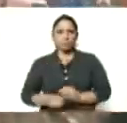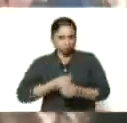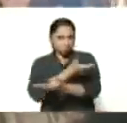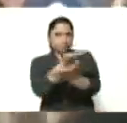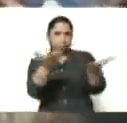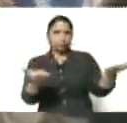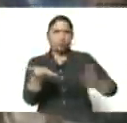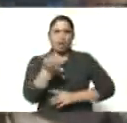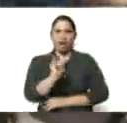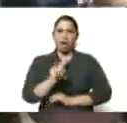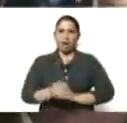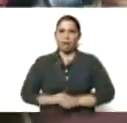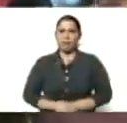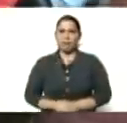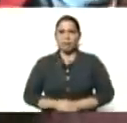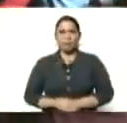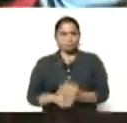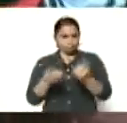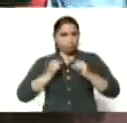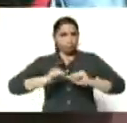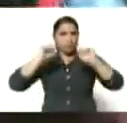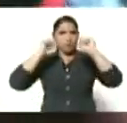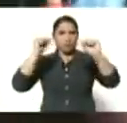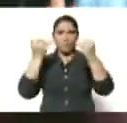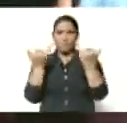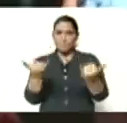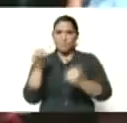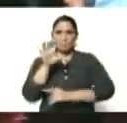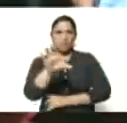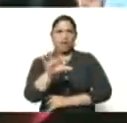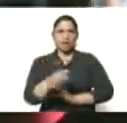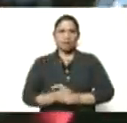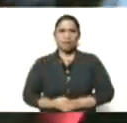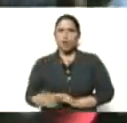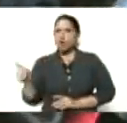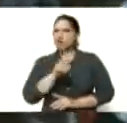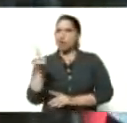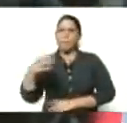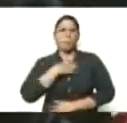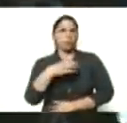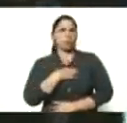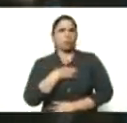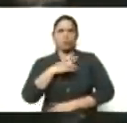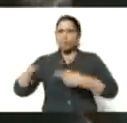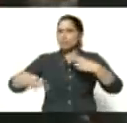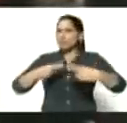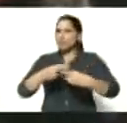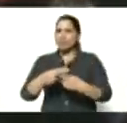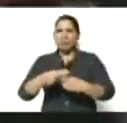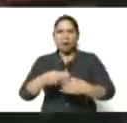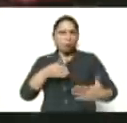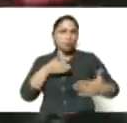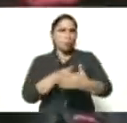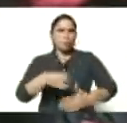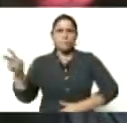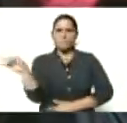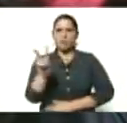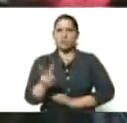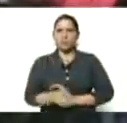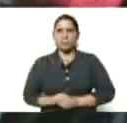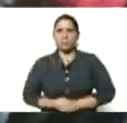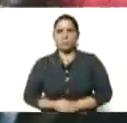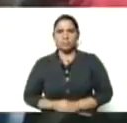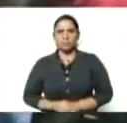tenemos, viva y presente. La patria, no han podido ni podrán jamás con nuestro